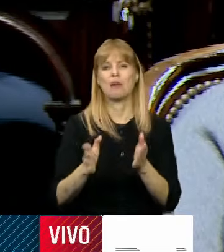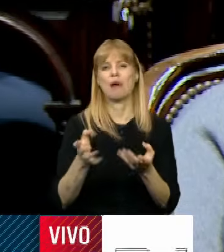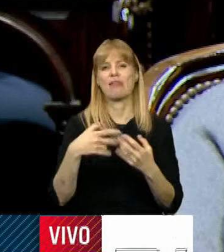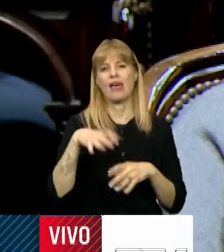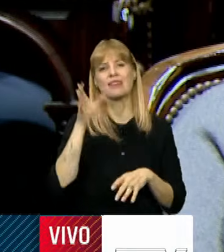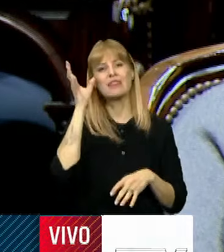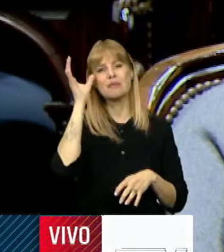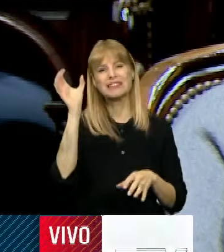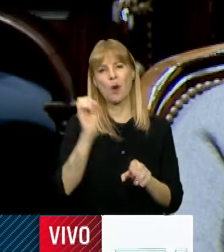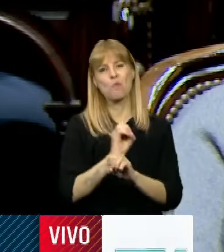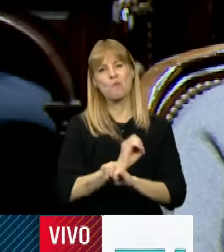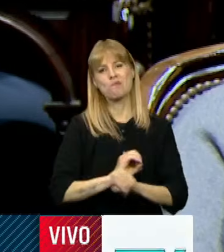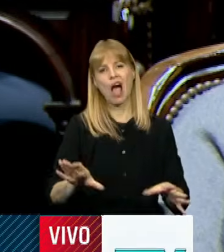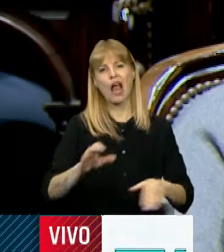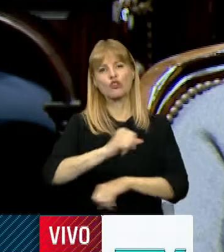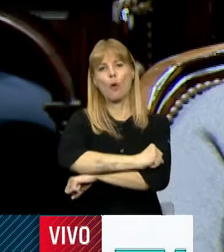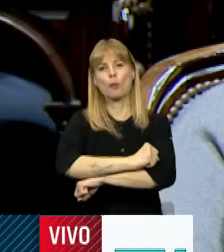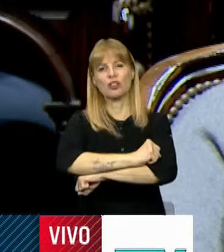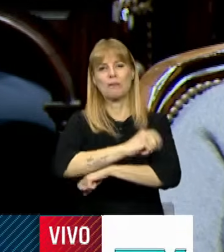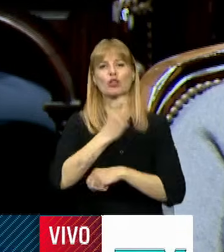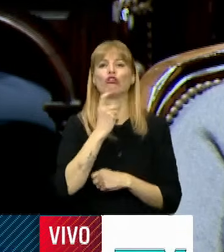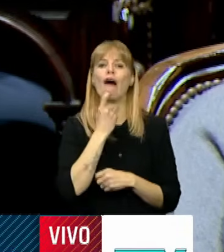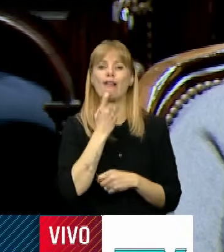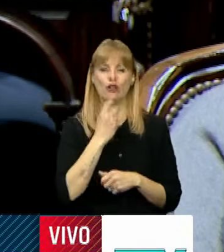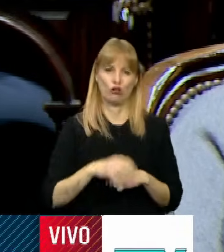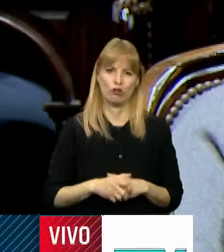Adorni. Porque hubo uno primero,